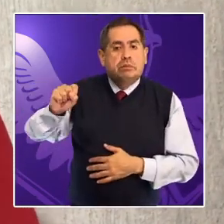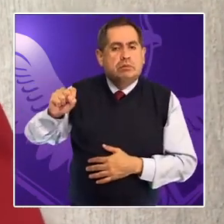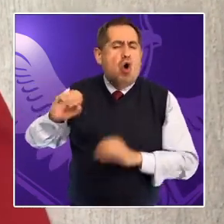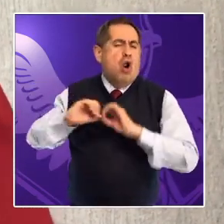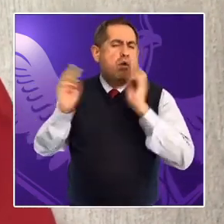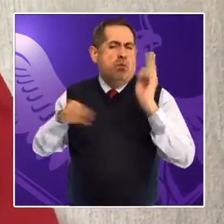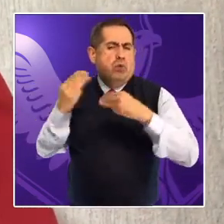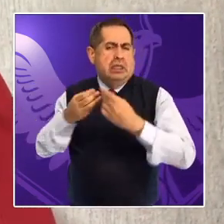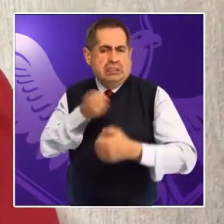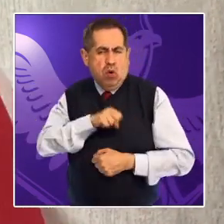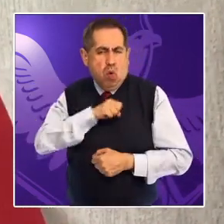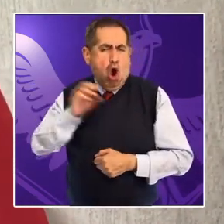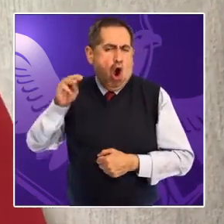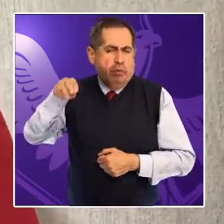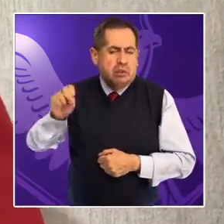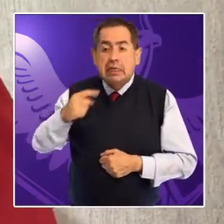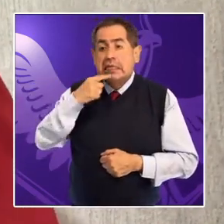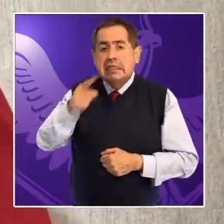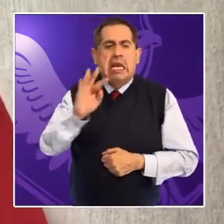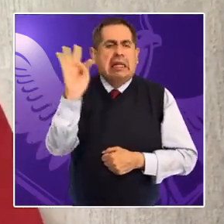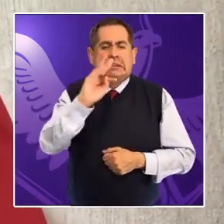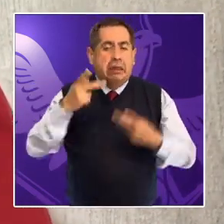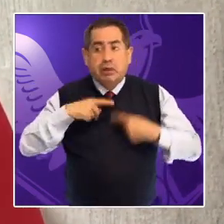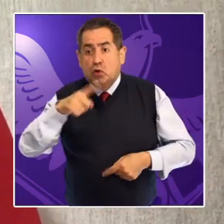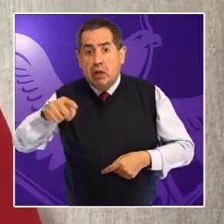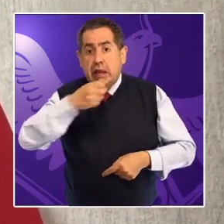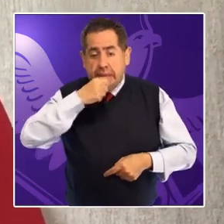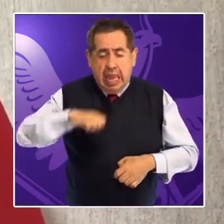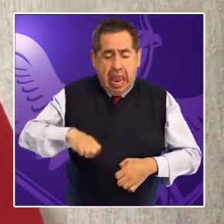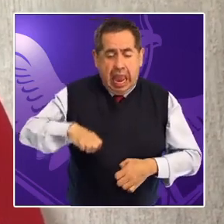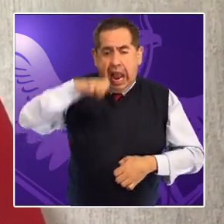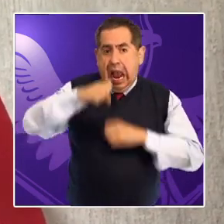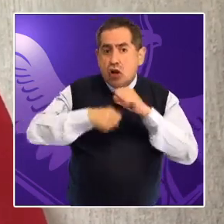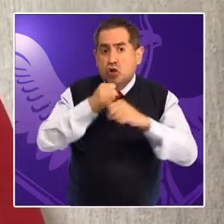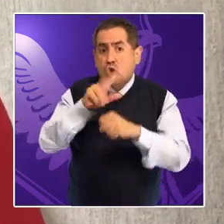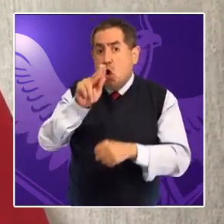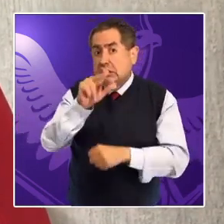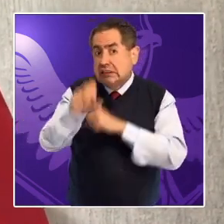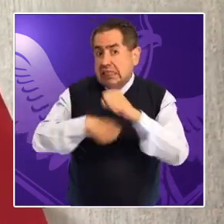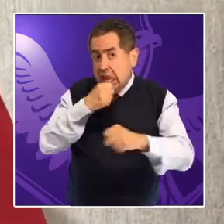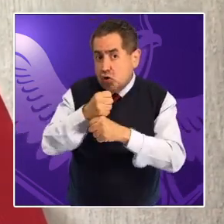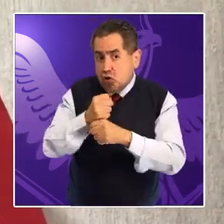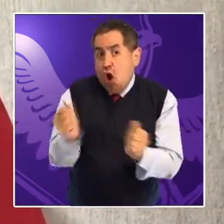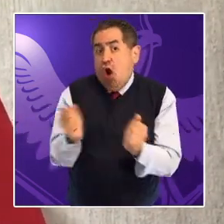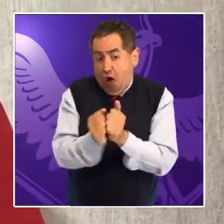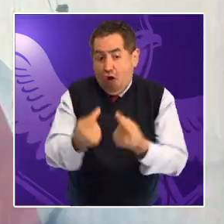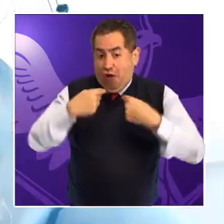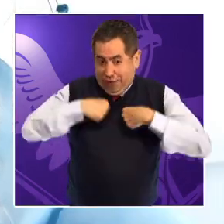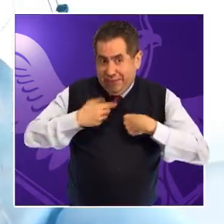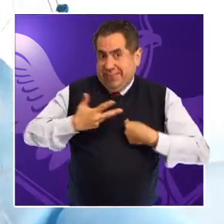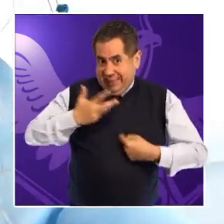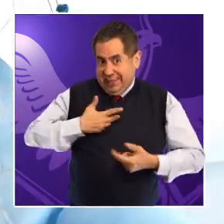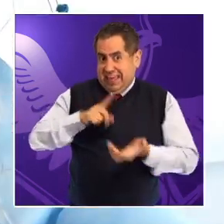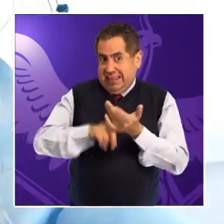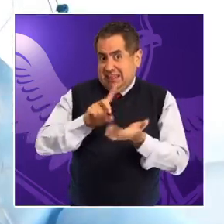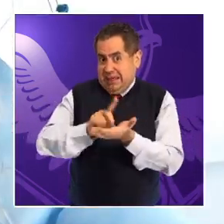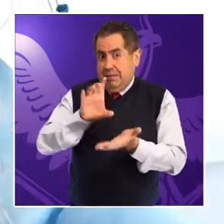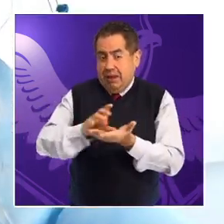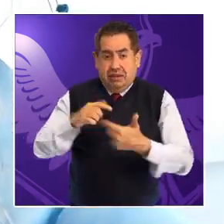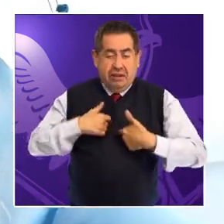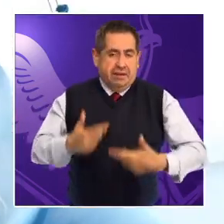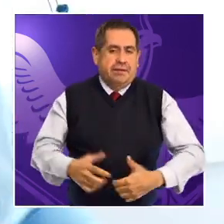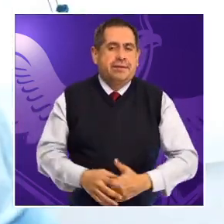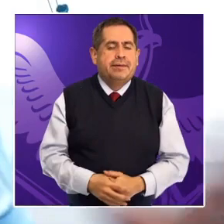si vivimos hasta los 80 años o más, viviremos con una discapacidad los últimos años de nuestra vida. Bueno, creo que esto